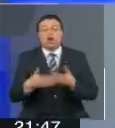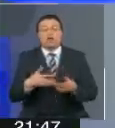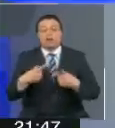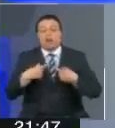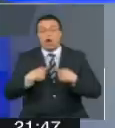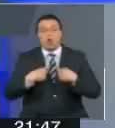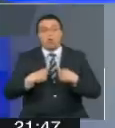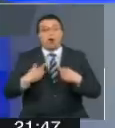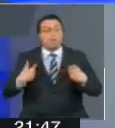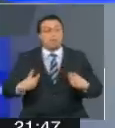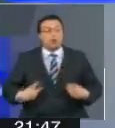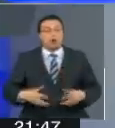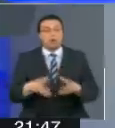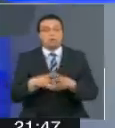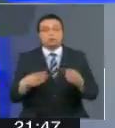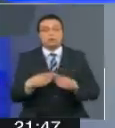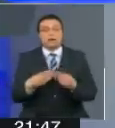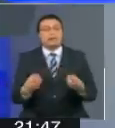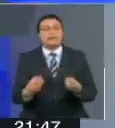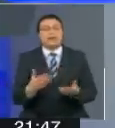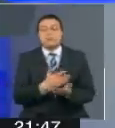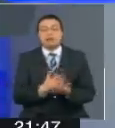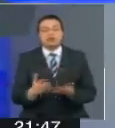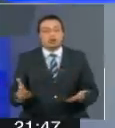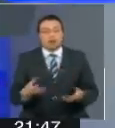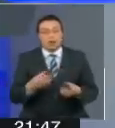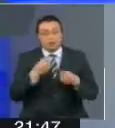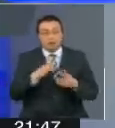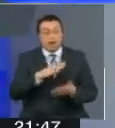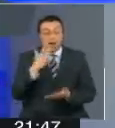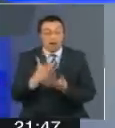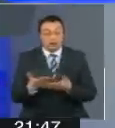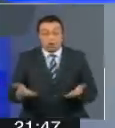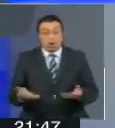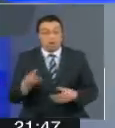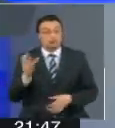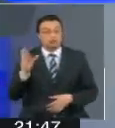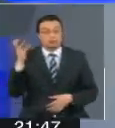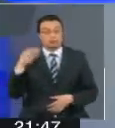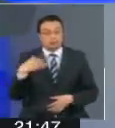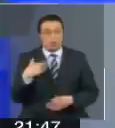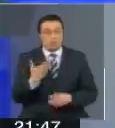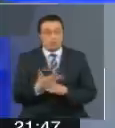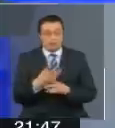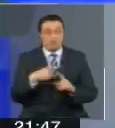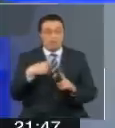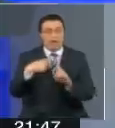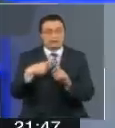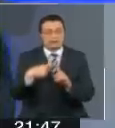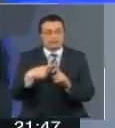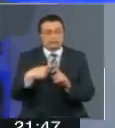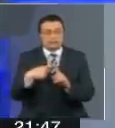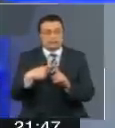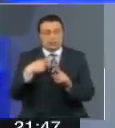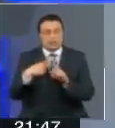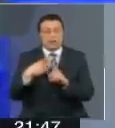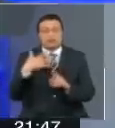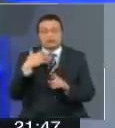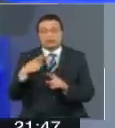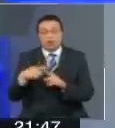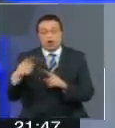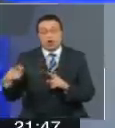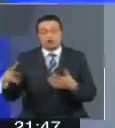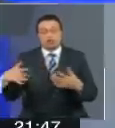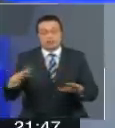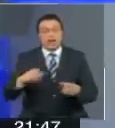cuerpos de los desaparecidos, qué sucedió, aún no sabemos. Y yo pido más que aquellos que están ya